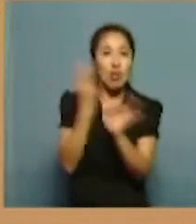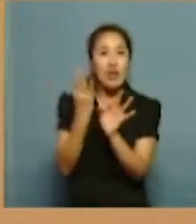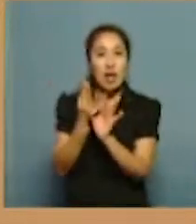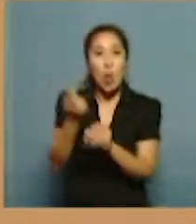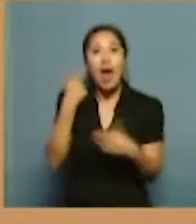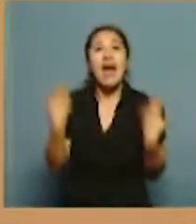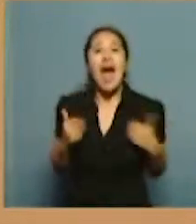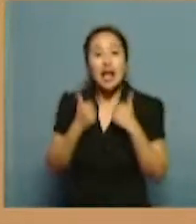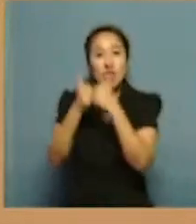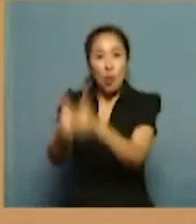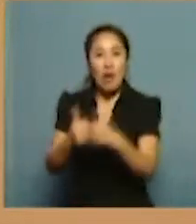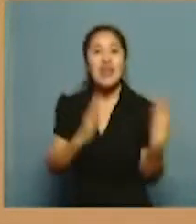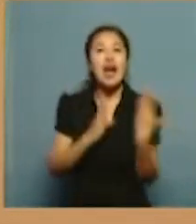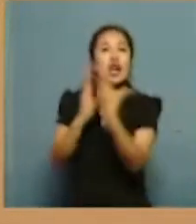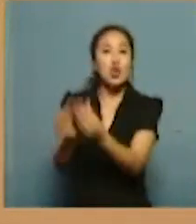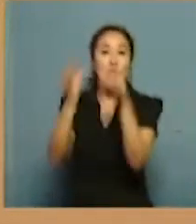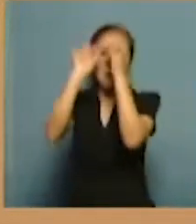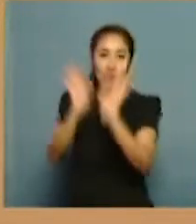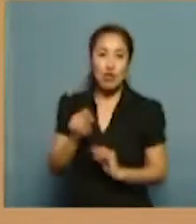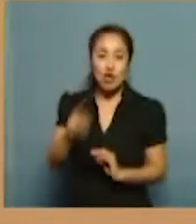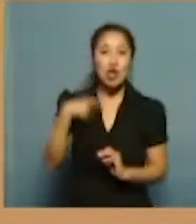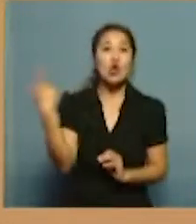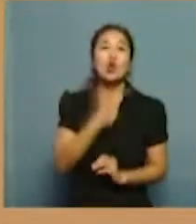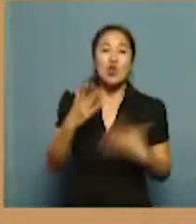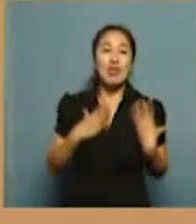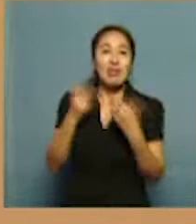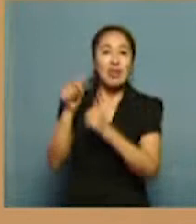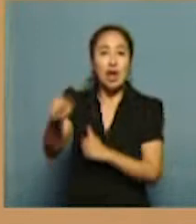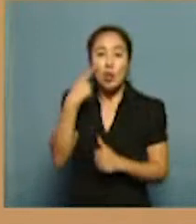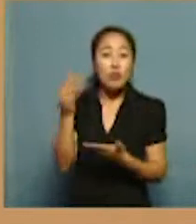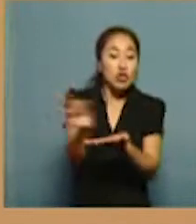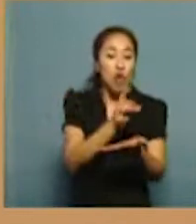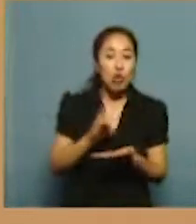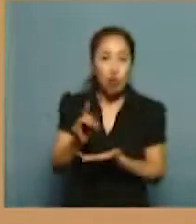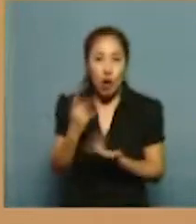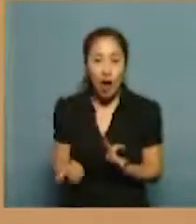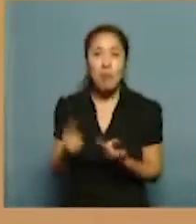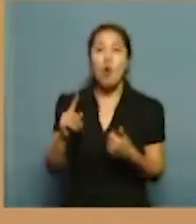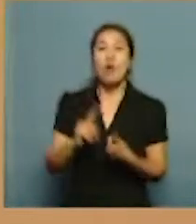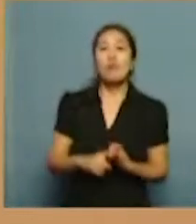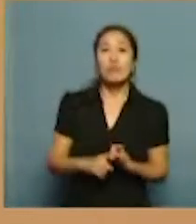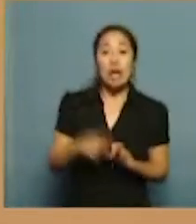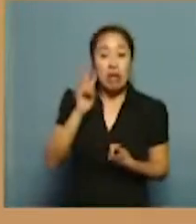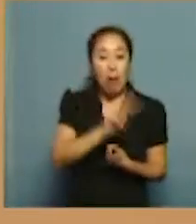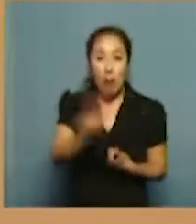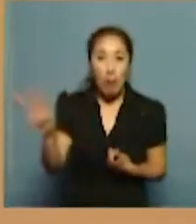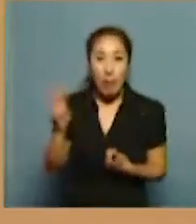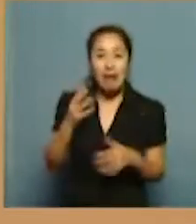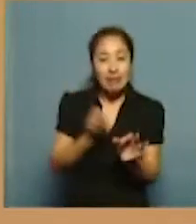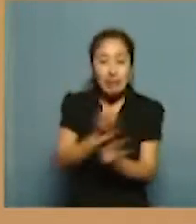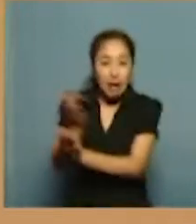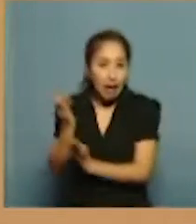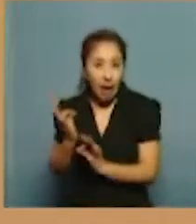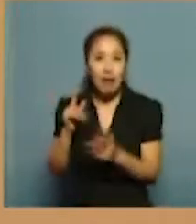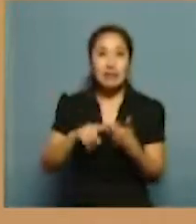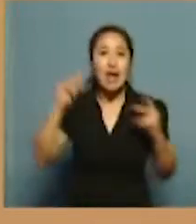amparan y protegen el proyecto desde salud vamos y controlamos este deber de dar las clases